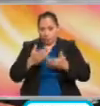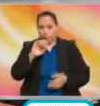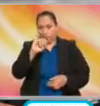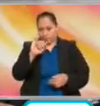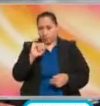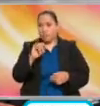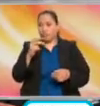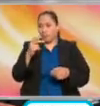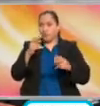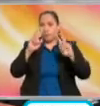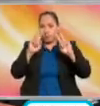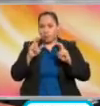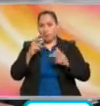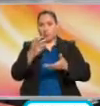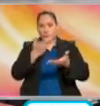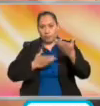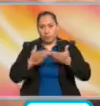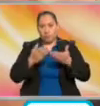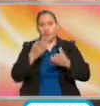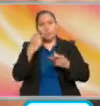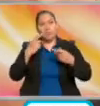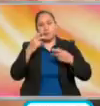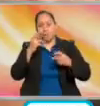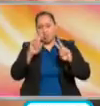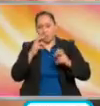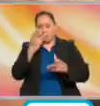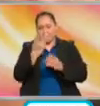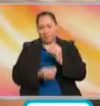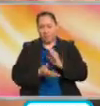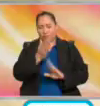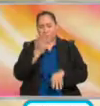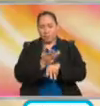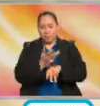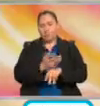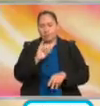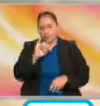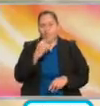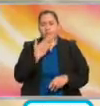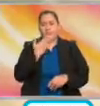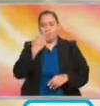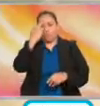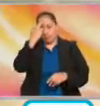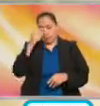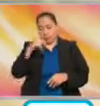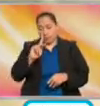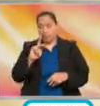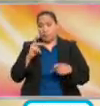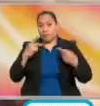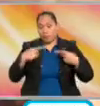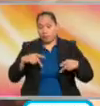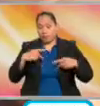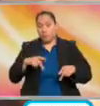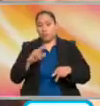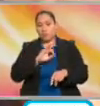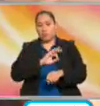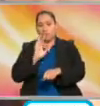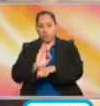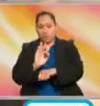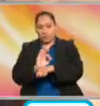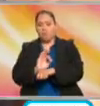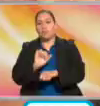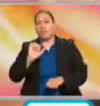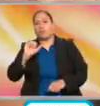sí. Pues Estados Unidos tiene leyes muy claras y también tiene procesos mediante cuales los migrantes se pueden proteger de